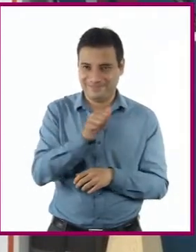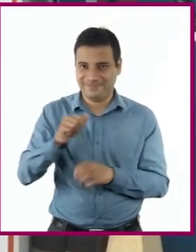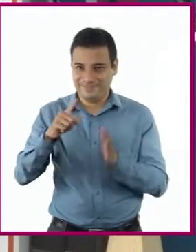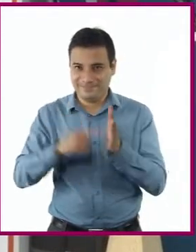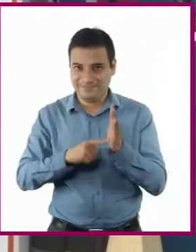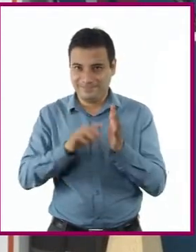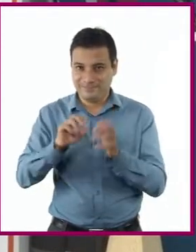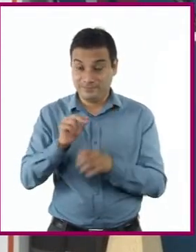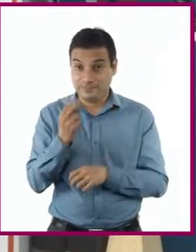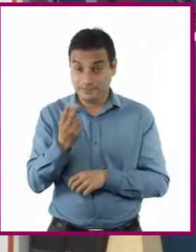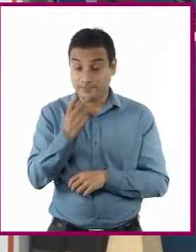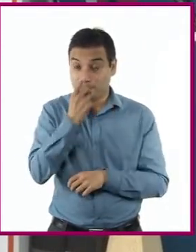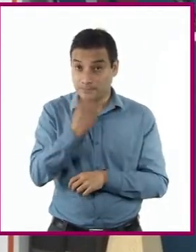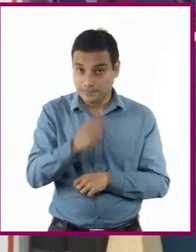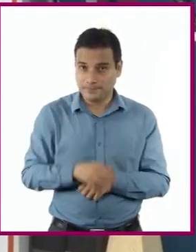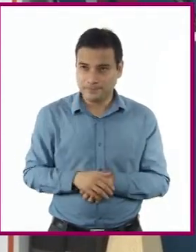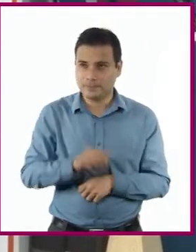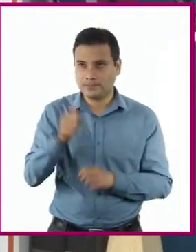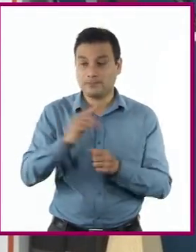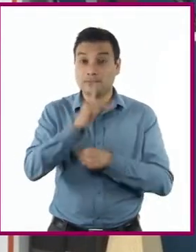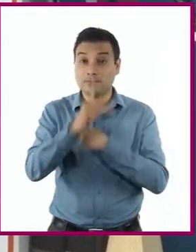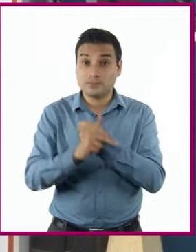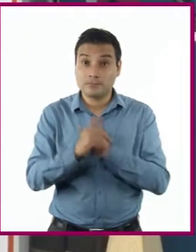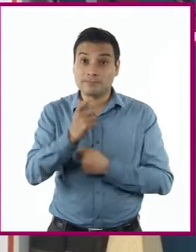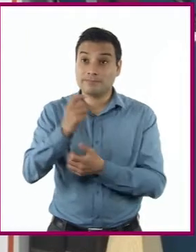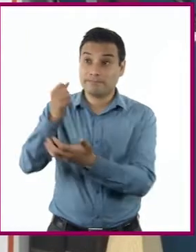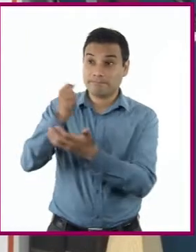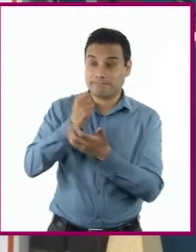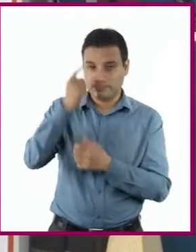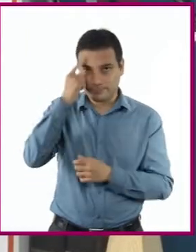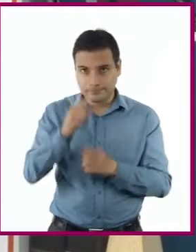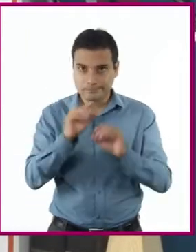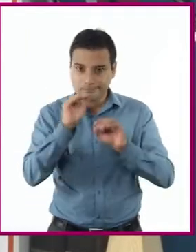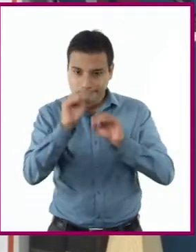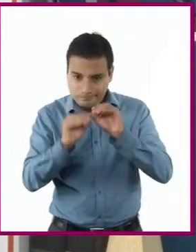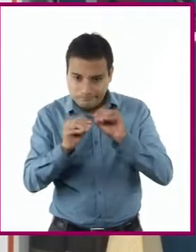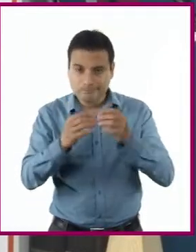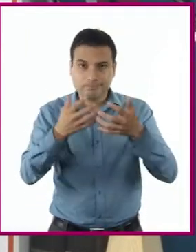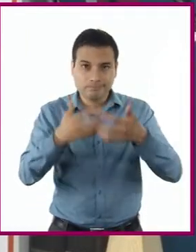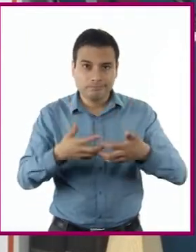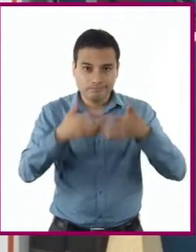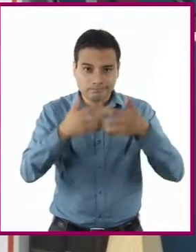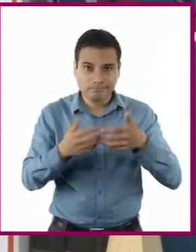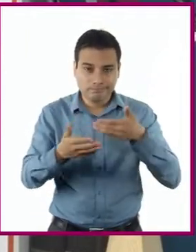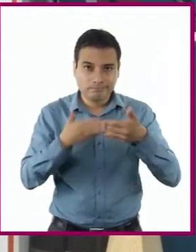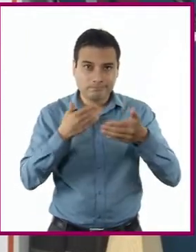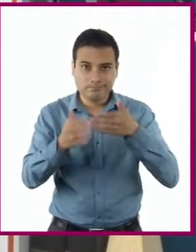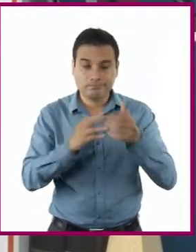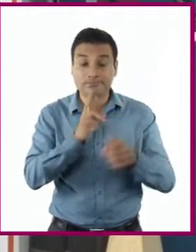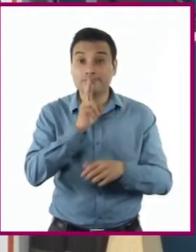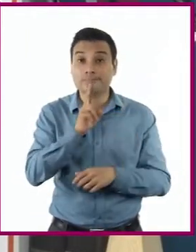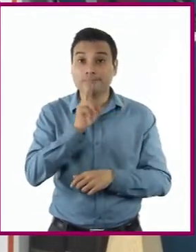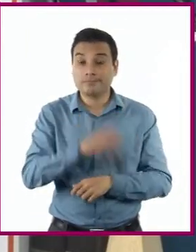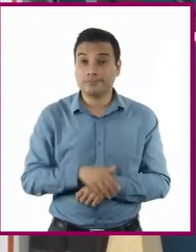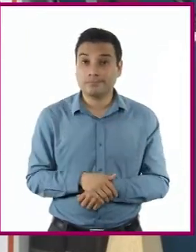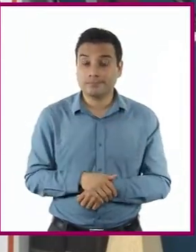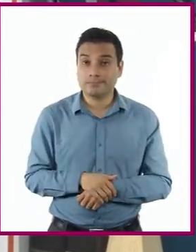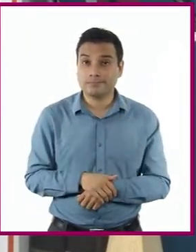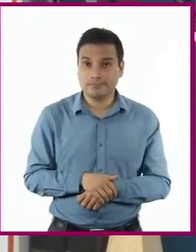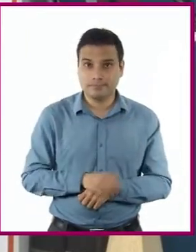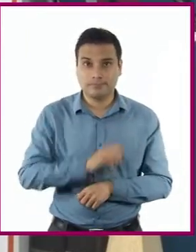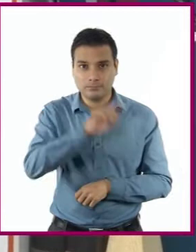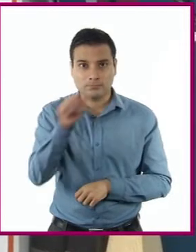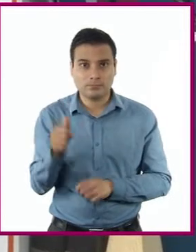1976-1982, solicitó préstamos al exterior para financiar la modernización petrolera y el fuerte gasto de su gobierno, lo que hizo